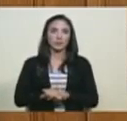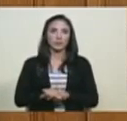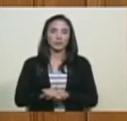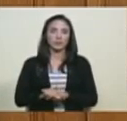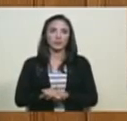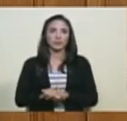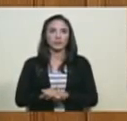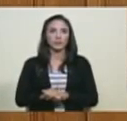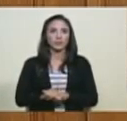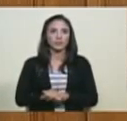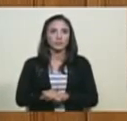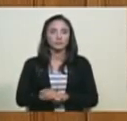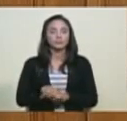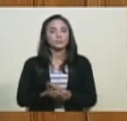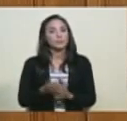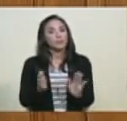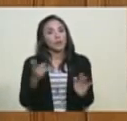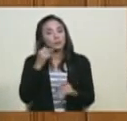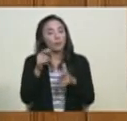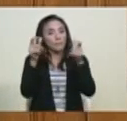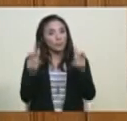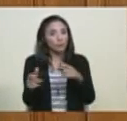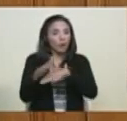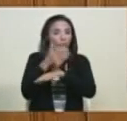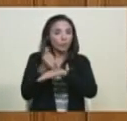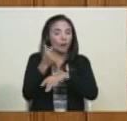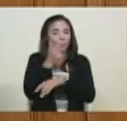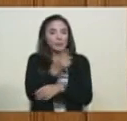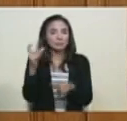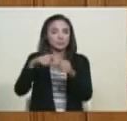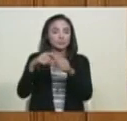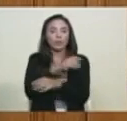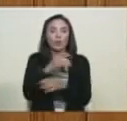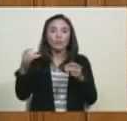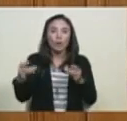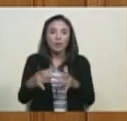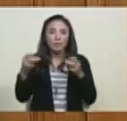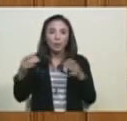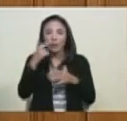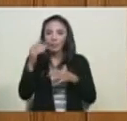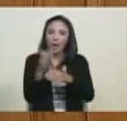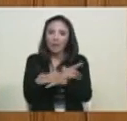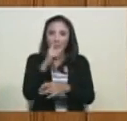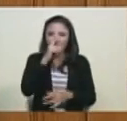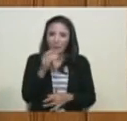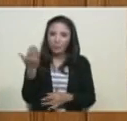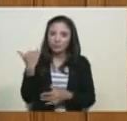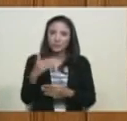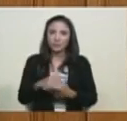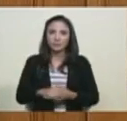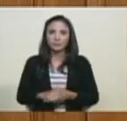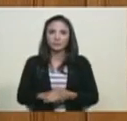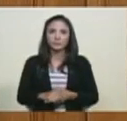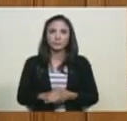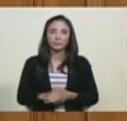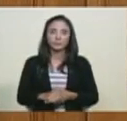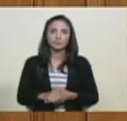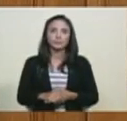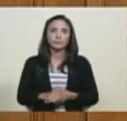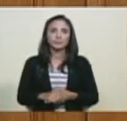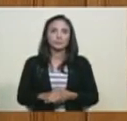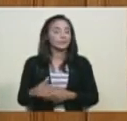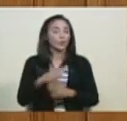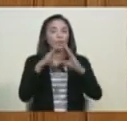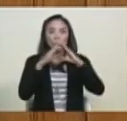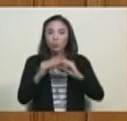agosto, forman parte de gente que participó activamente en los hechos violentos de las guarimbas del año